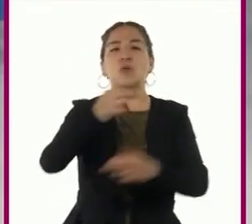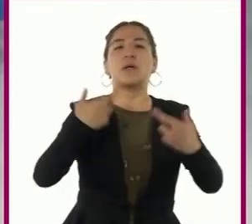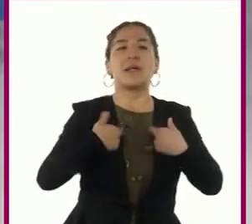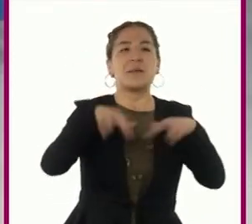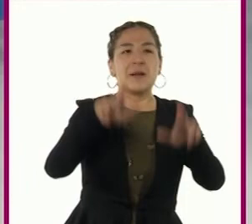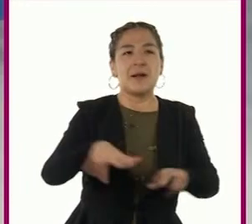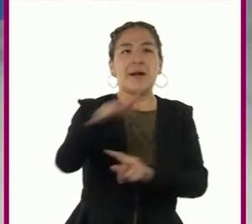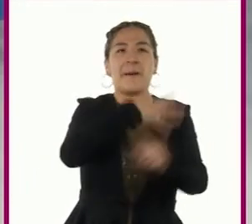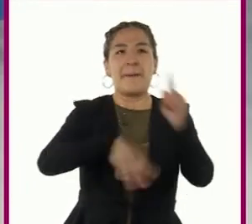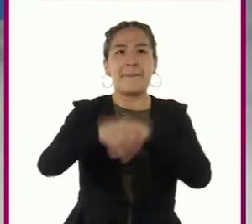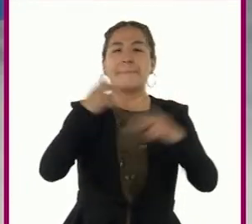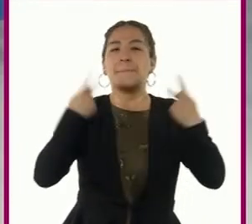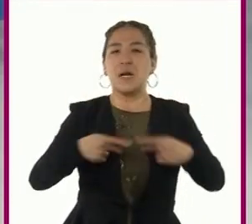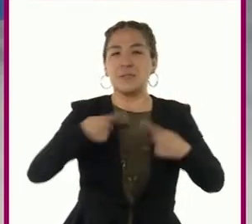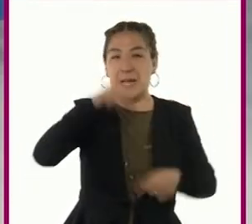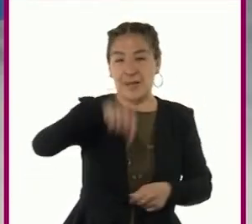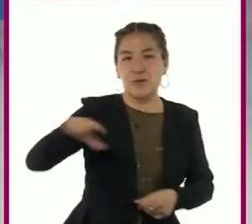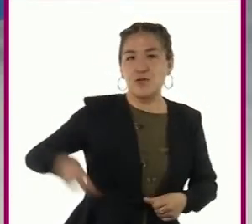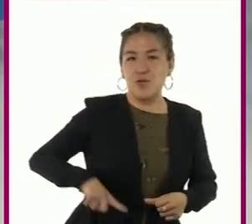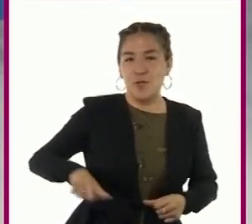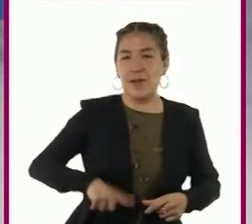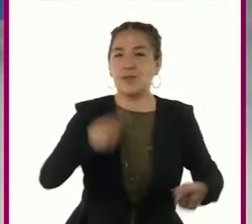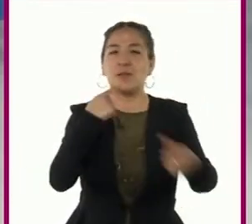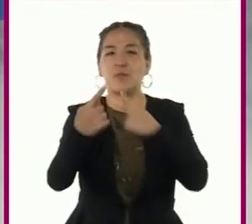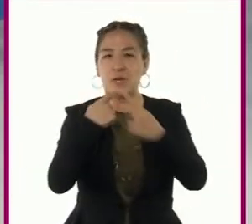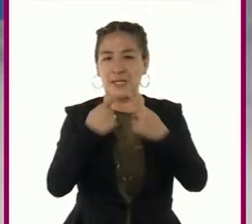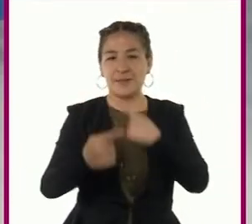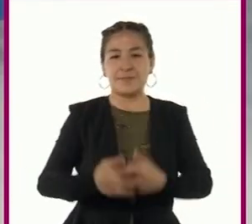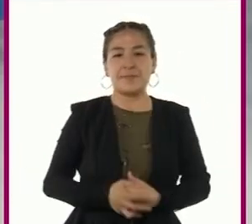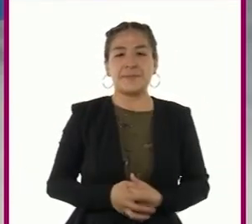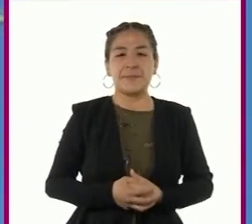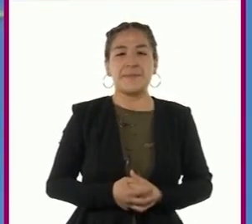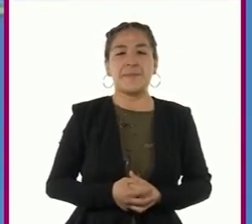de la ciudadanía en el gobierno democrático.